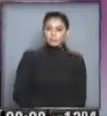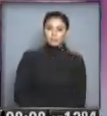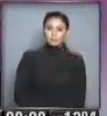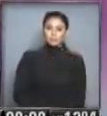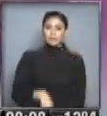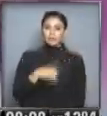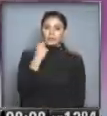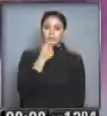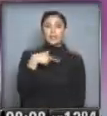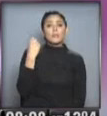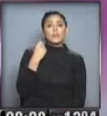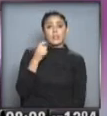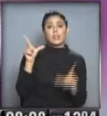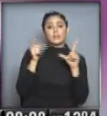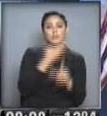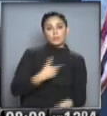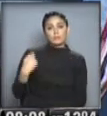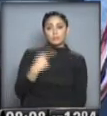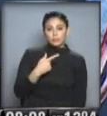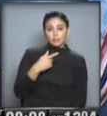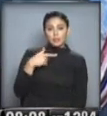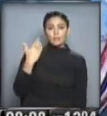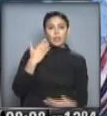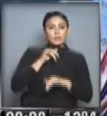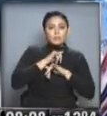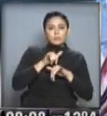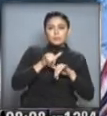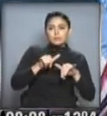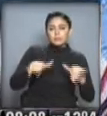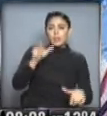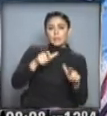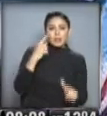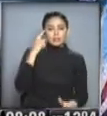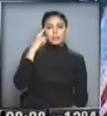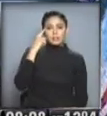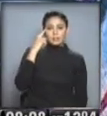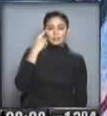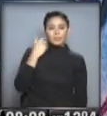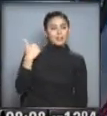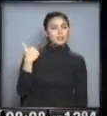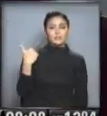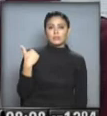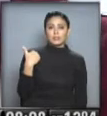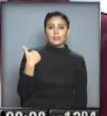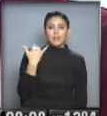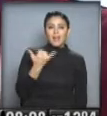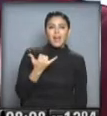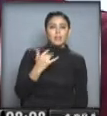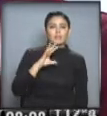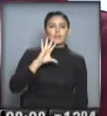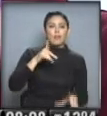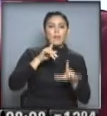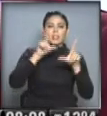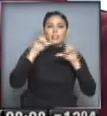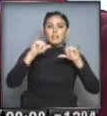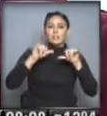Es muy importante que la televisión pública visibilice estos casos, porque lamentablemente hay cierto, digamos, el poder